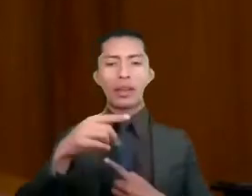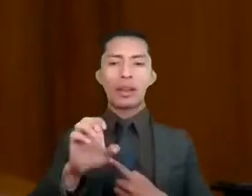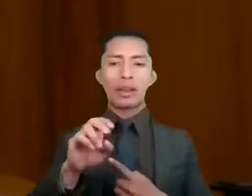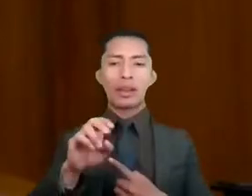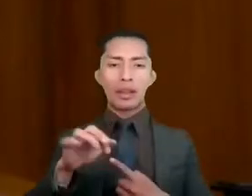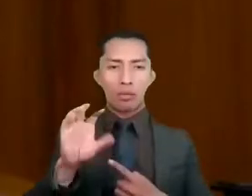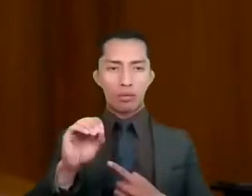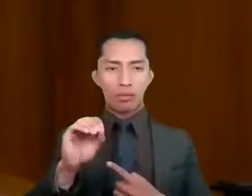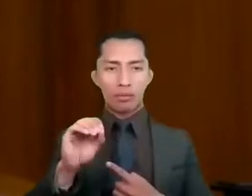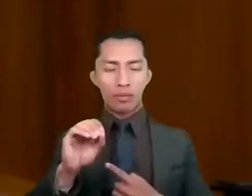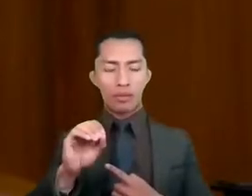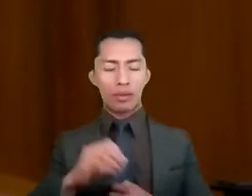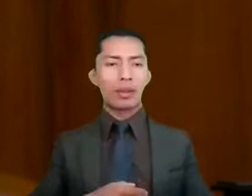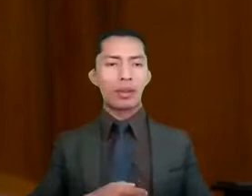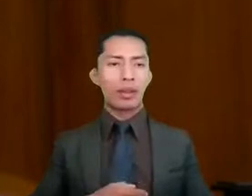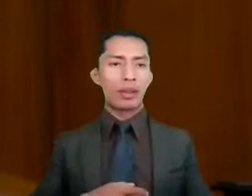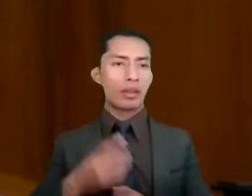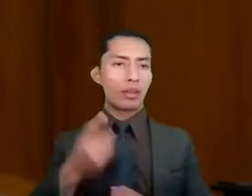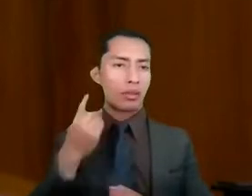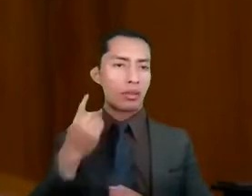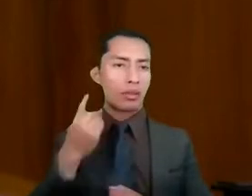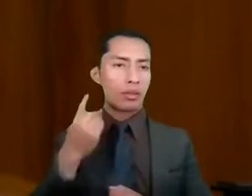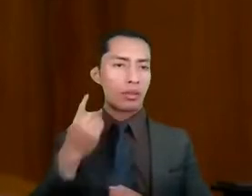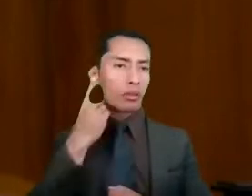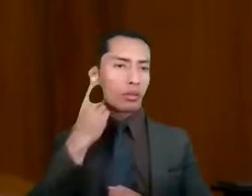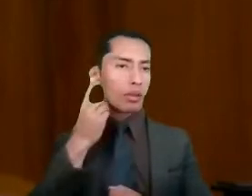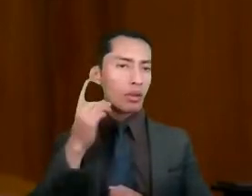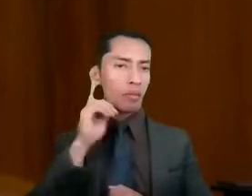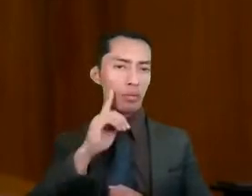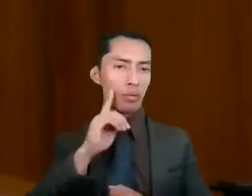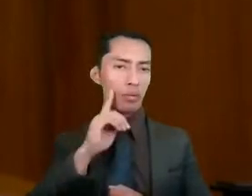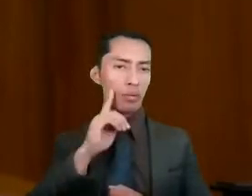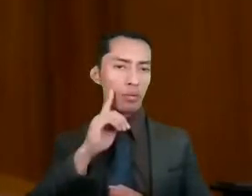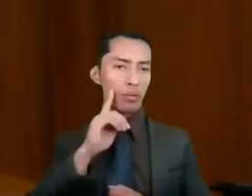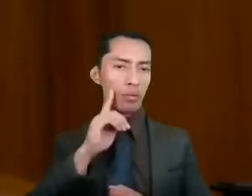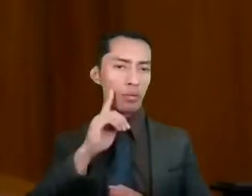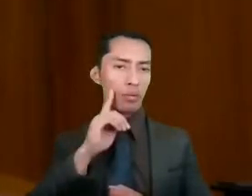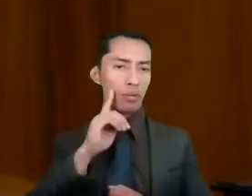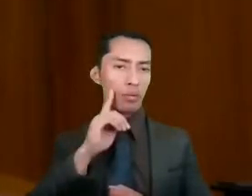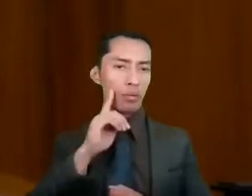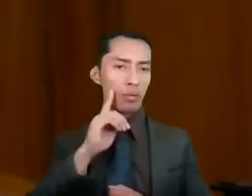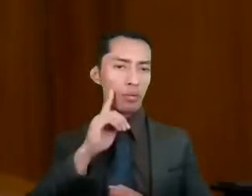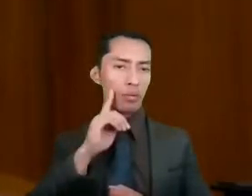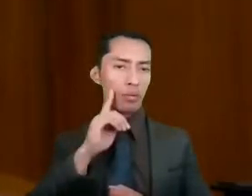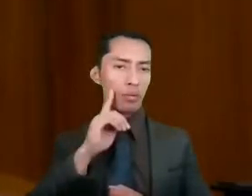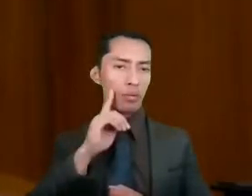María Trinidad Franco Arpero, muchas gracias por sus preguntas. Las obras de conectividad,